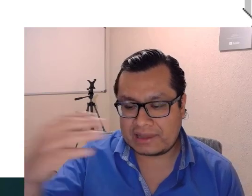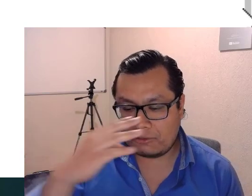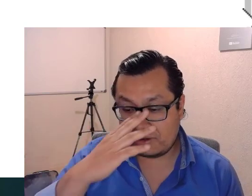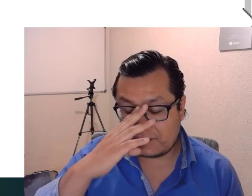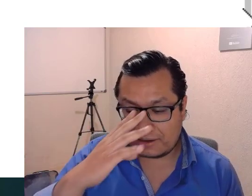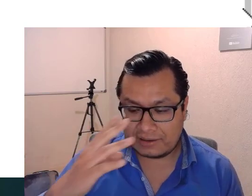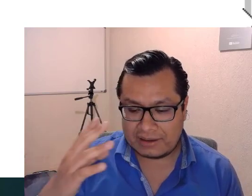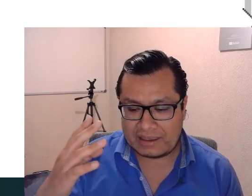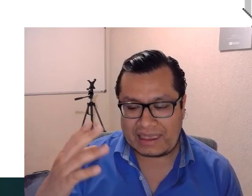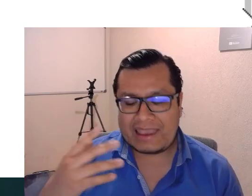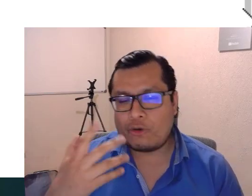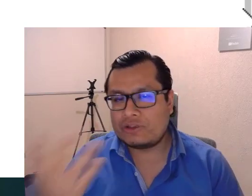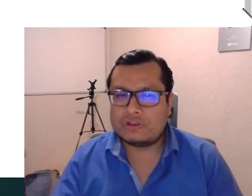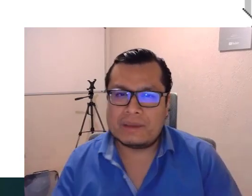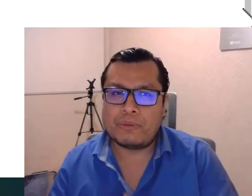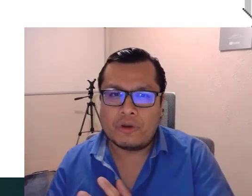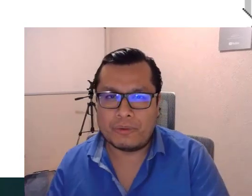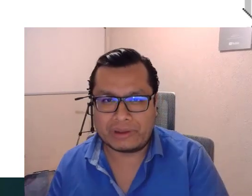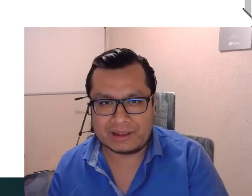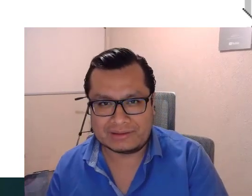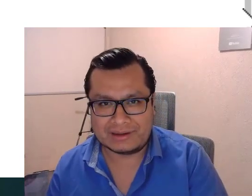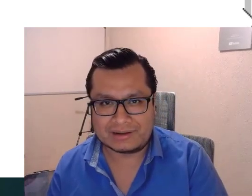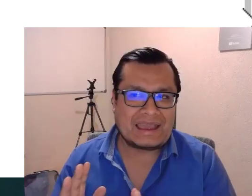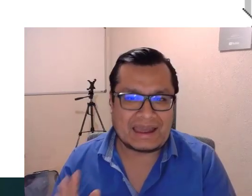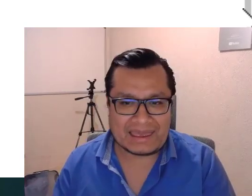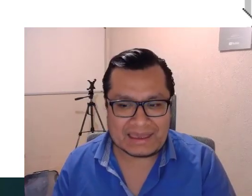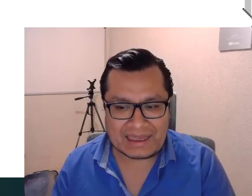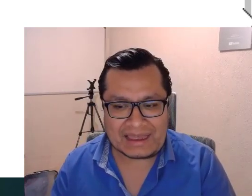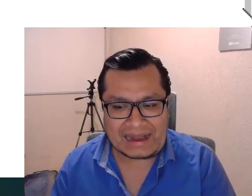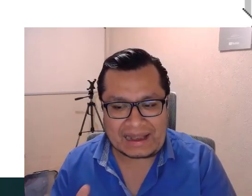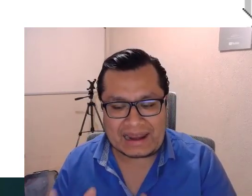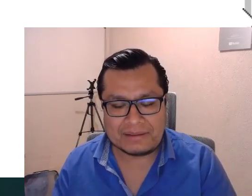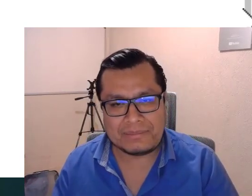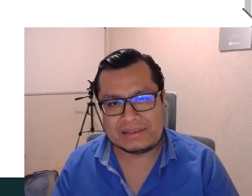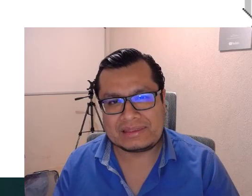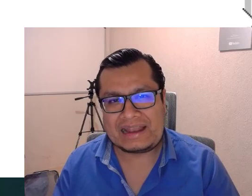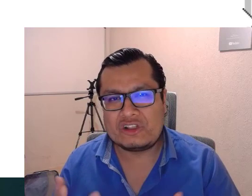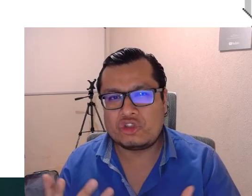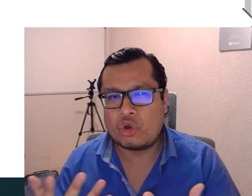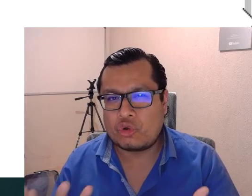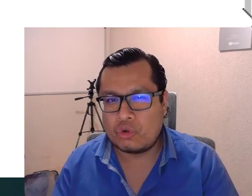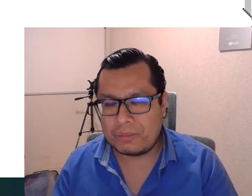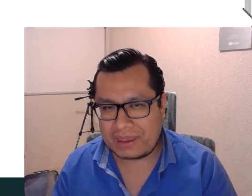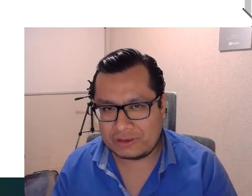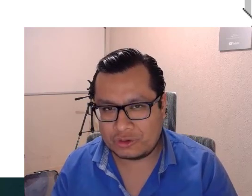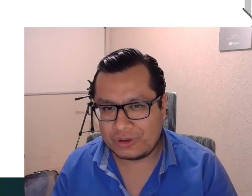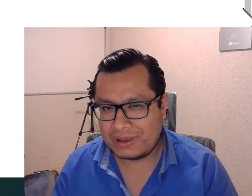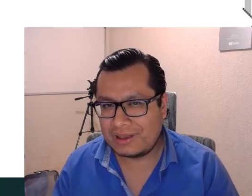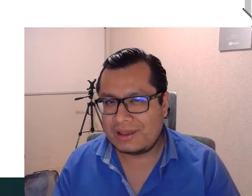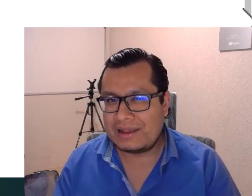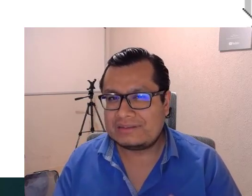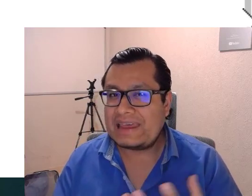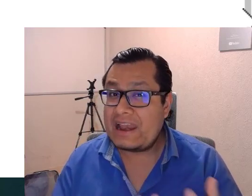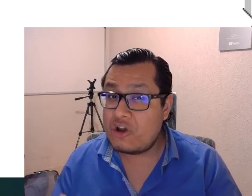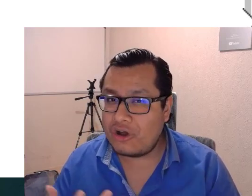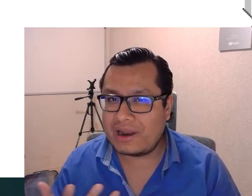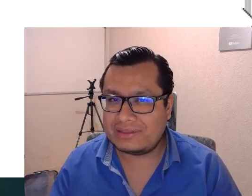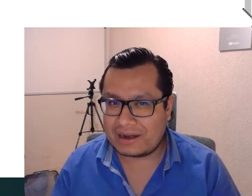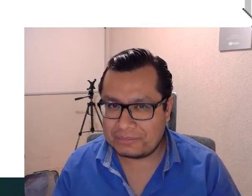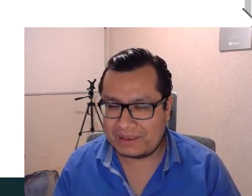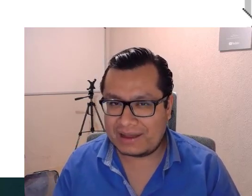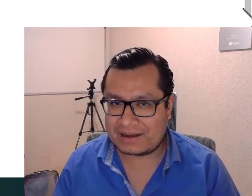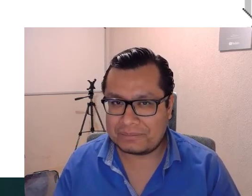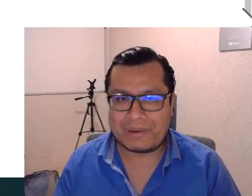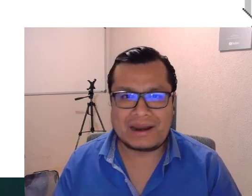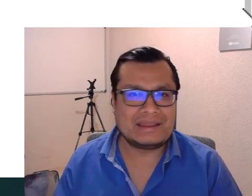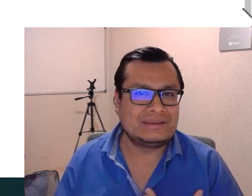van a categorizar en cuánto tiempo lo podrían hacer creen que realmente el documento se logre